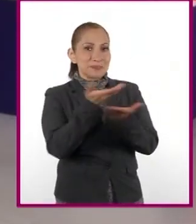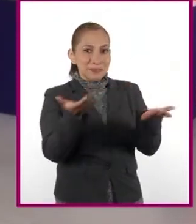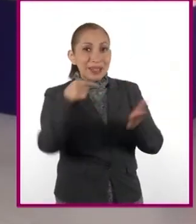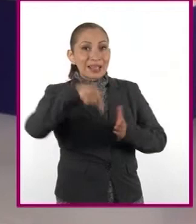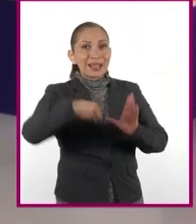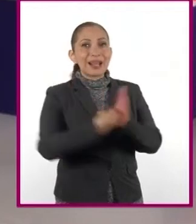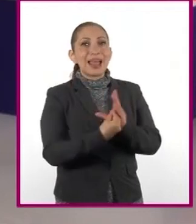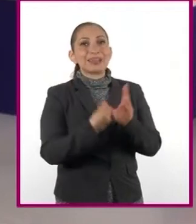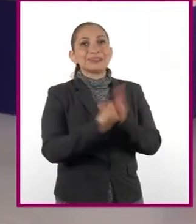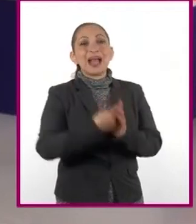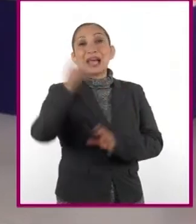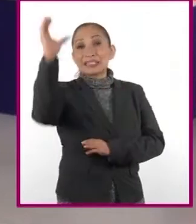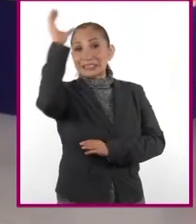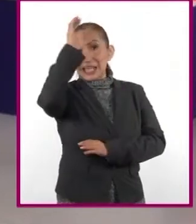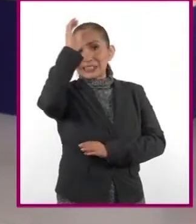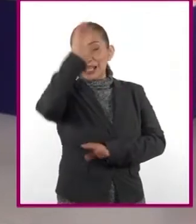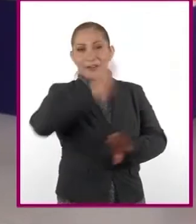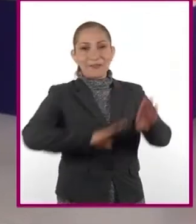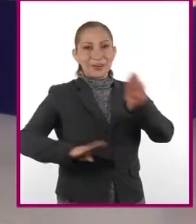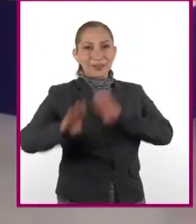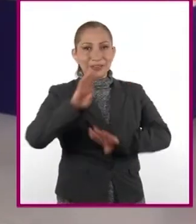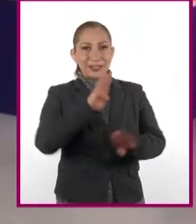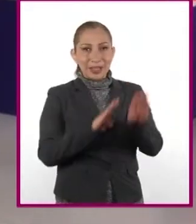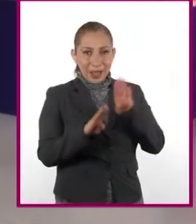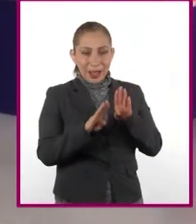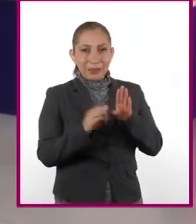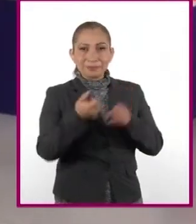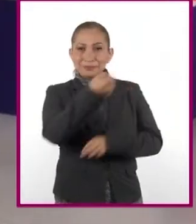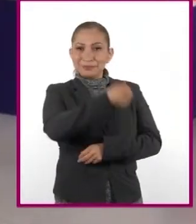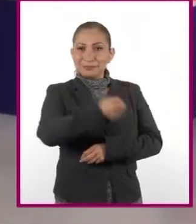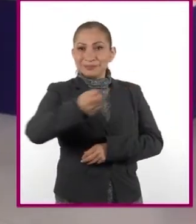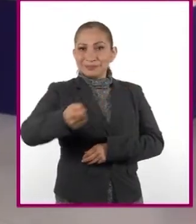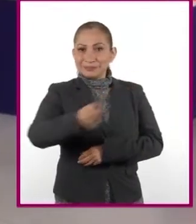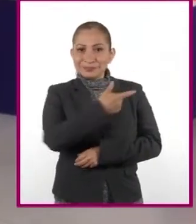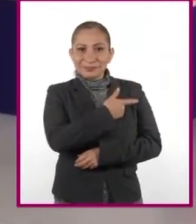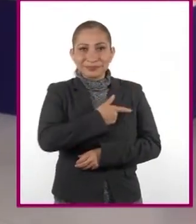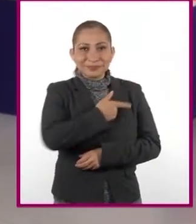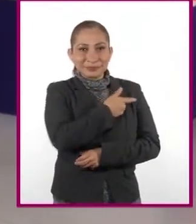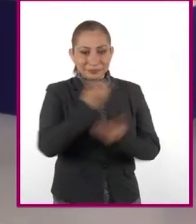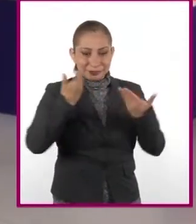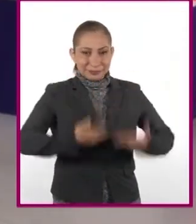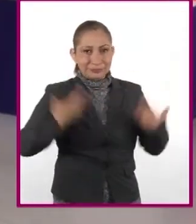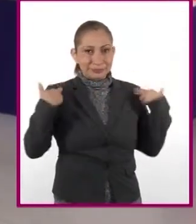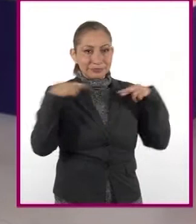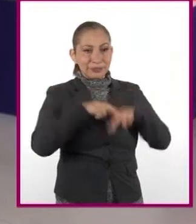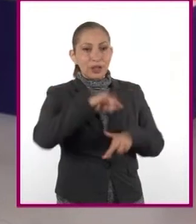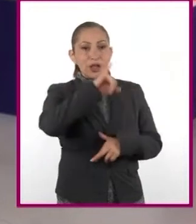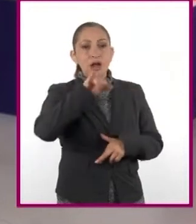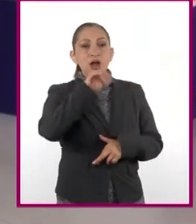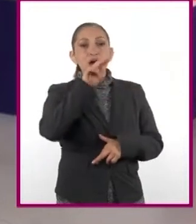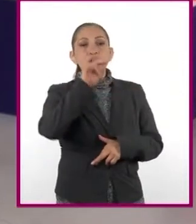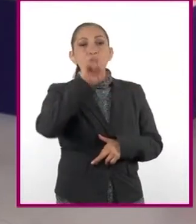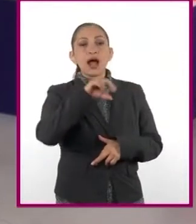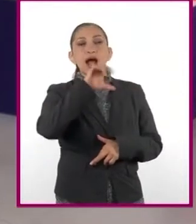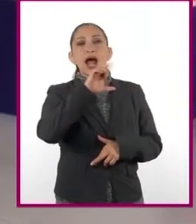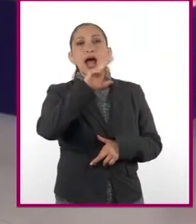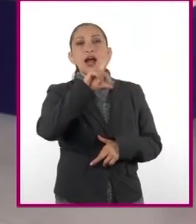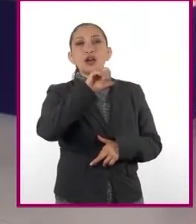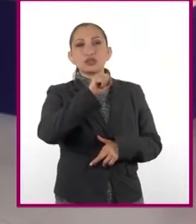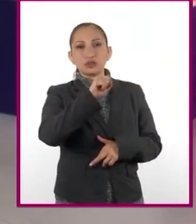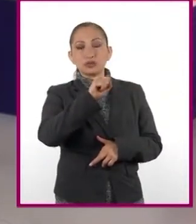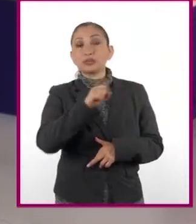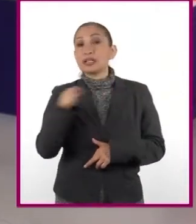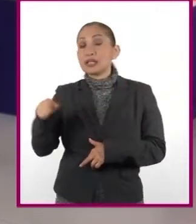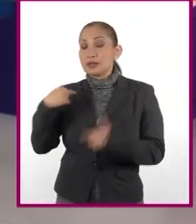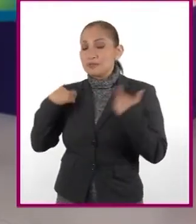su sesión de Ciencias Biología. Les saludamos con mucho gusto su maestro, Juan Carlos Alfonso Vences,